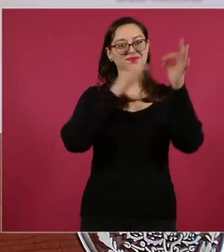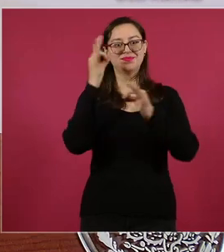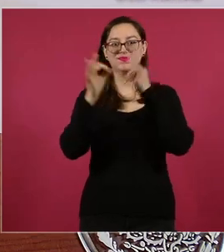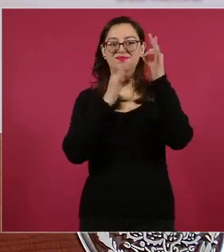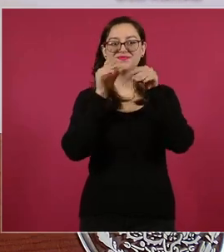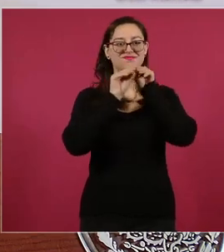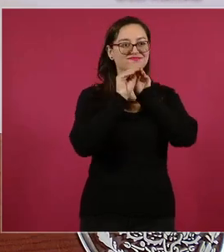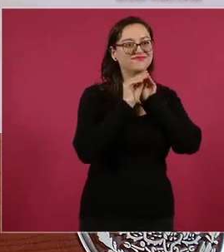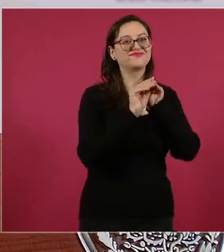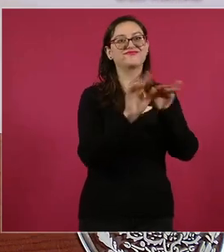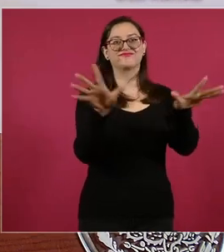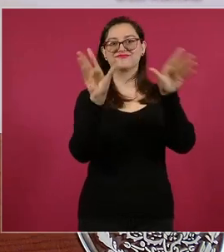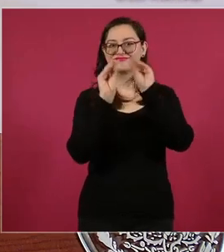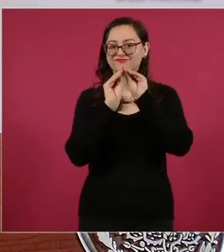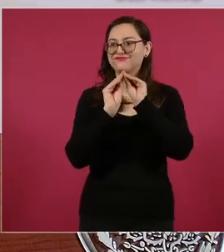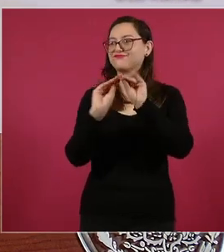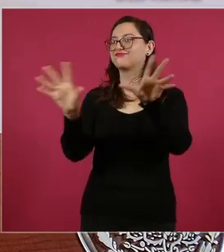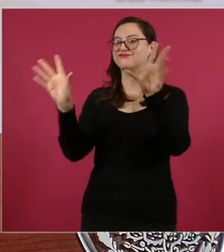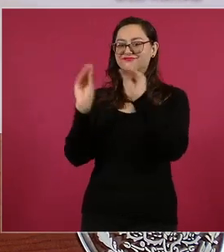invitar